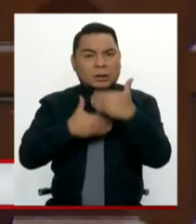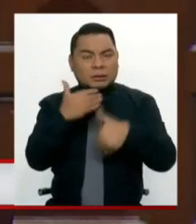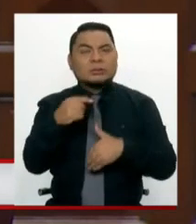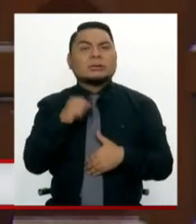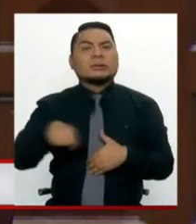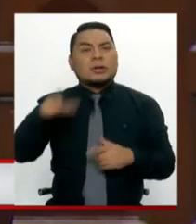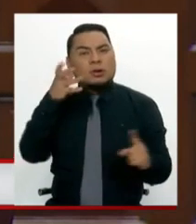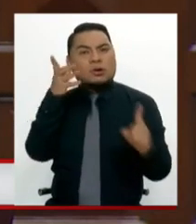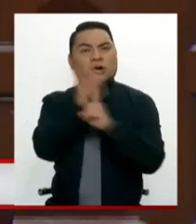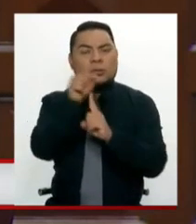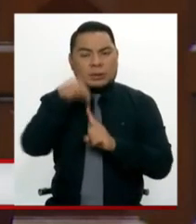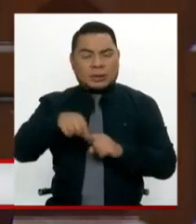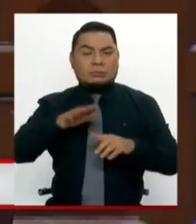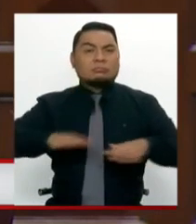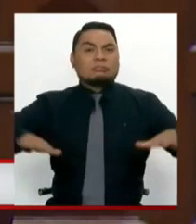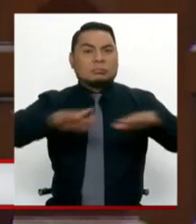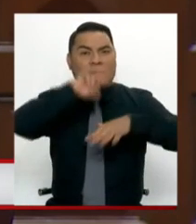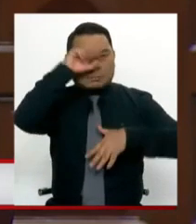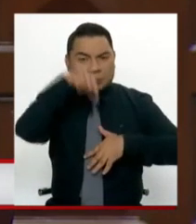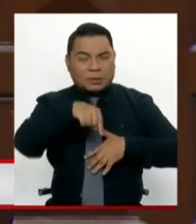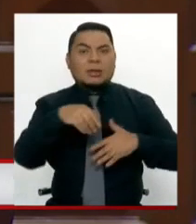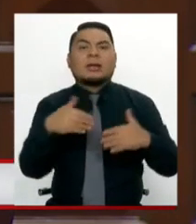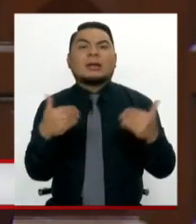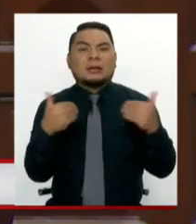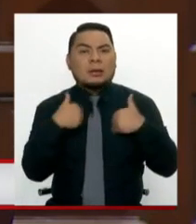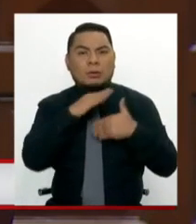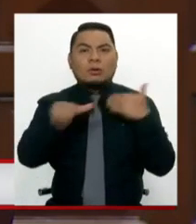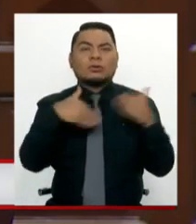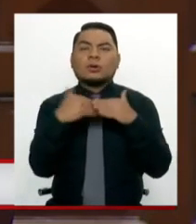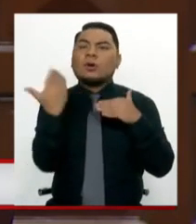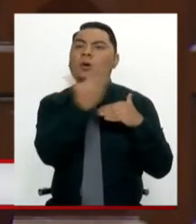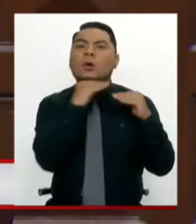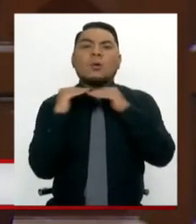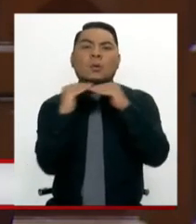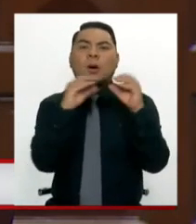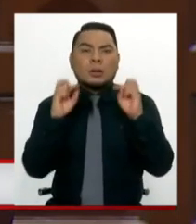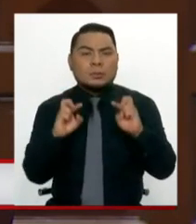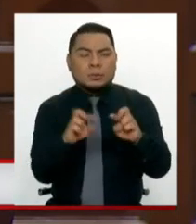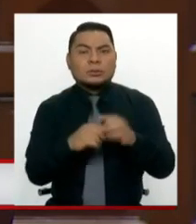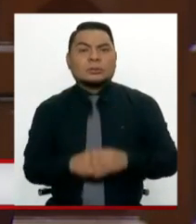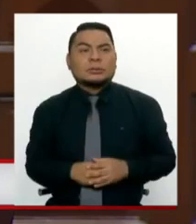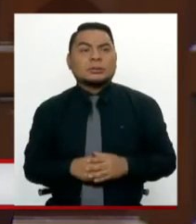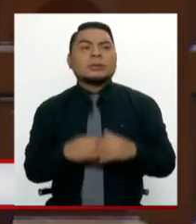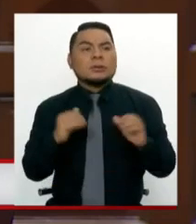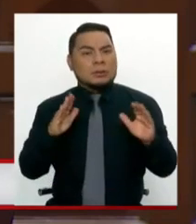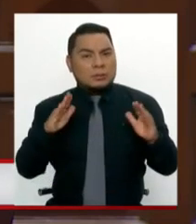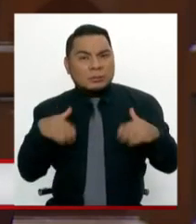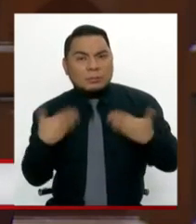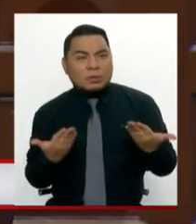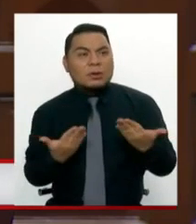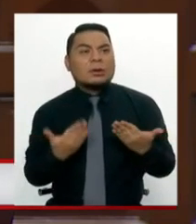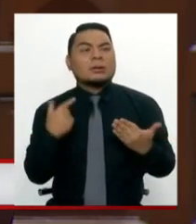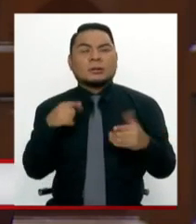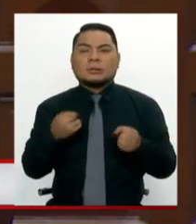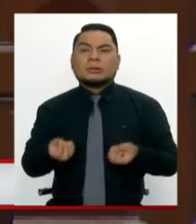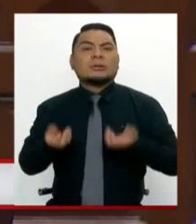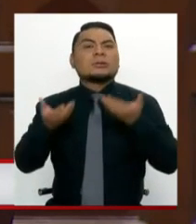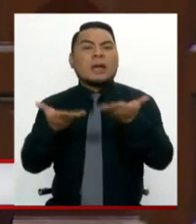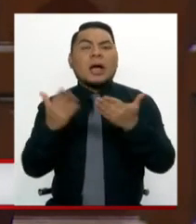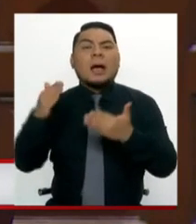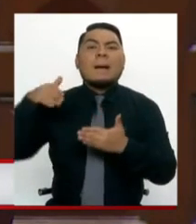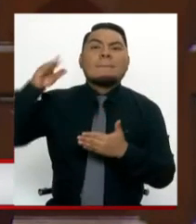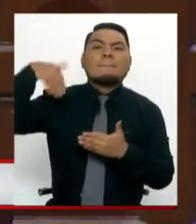y así logremos que estas tierras tengamos todas las mismas oportunidades y podamos legar a